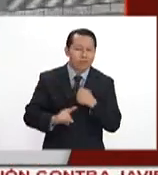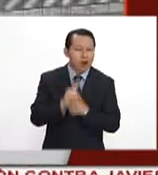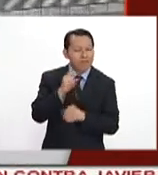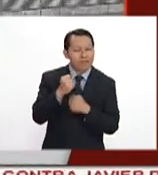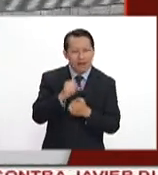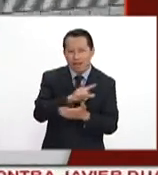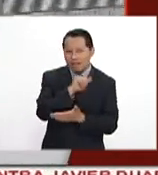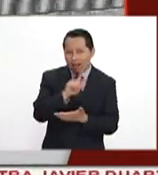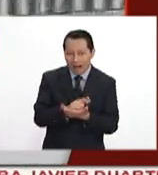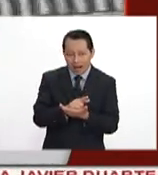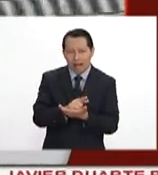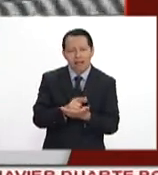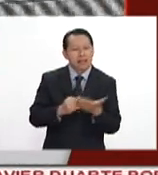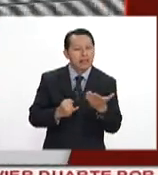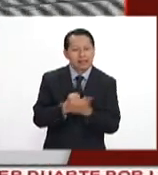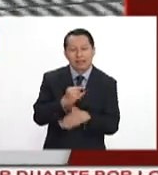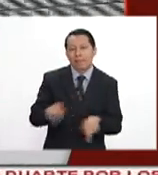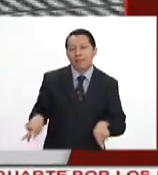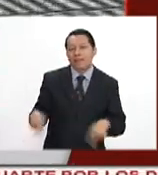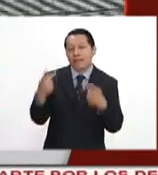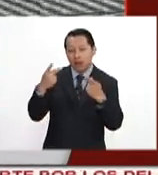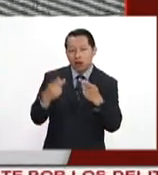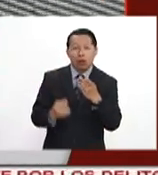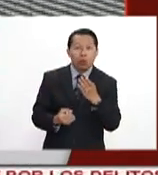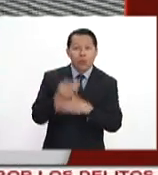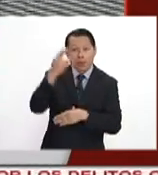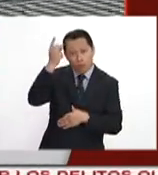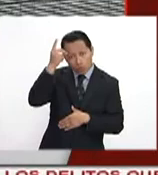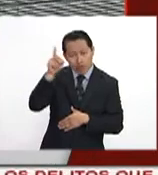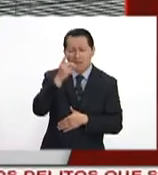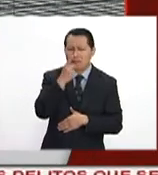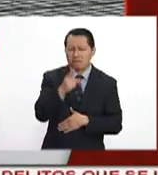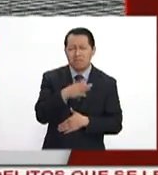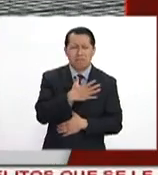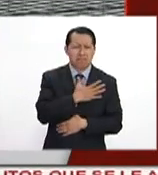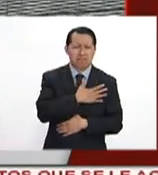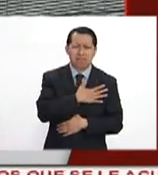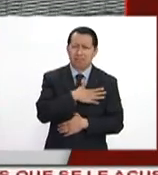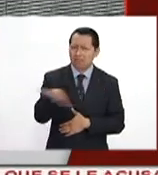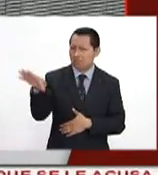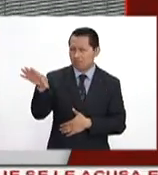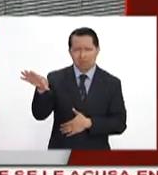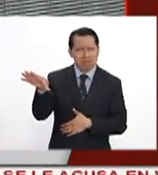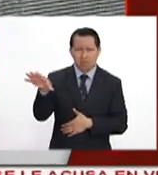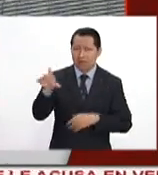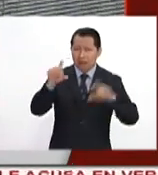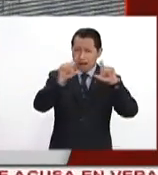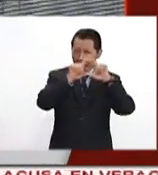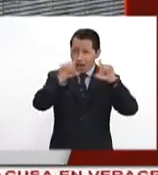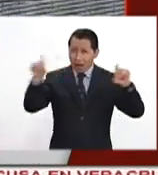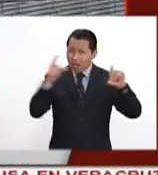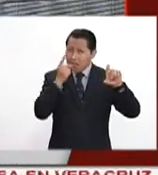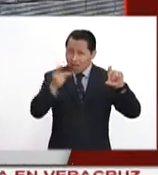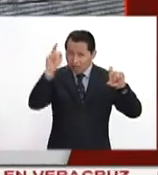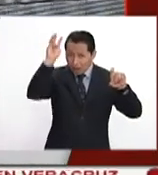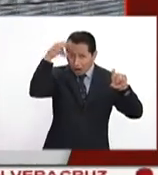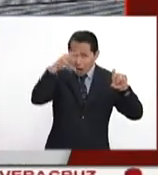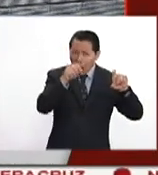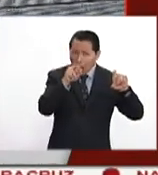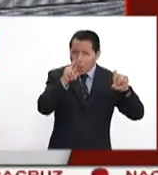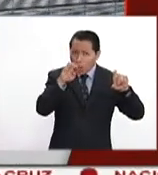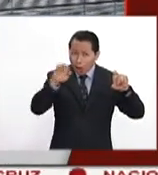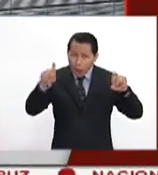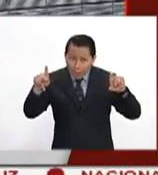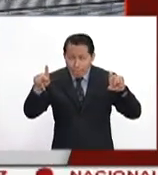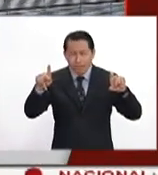problemas legales. Decidieron venderlo y los nuevos propietarios dijeron no queremos el apellido Trump en esta torre que se convertirá, bueno,